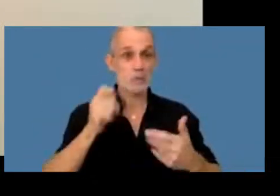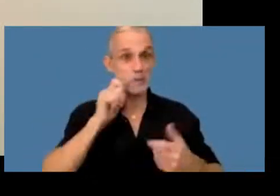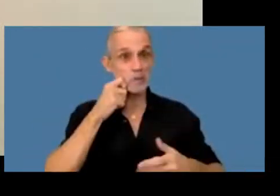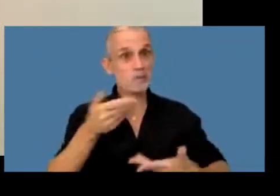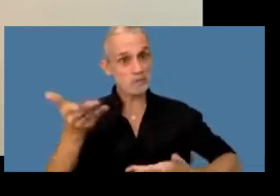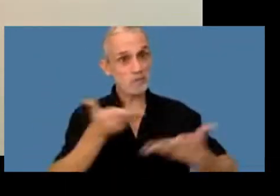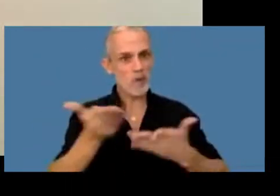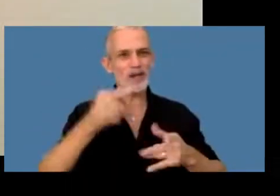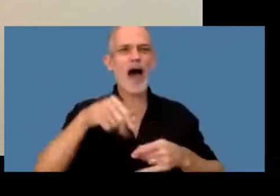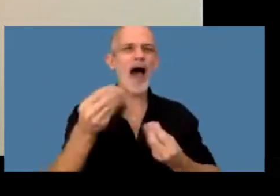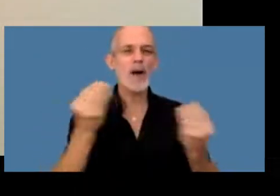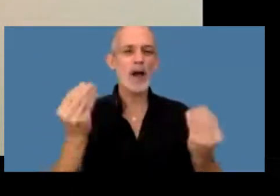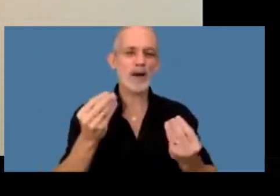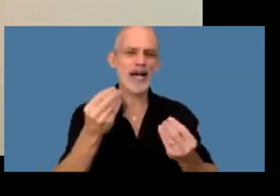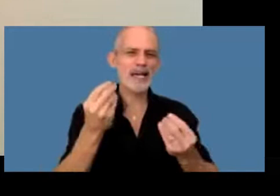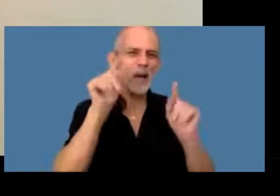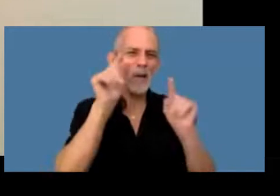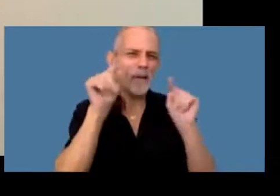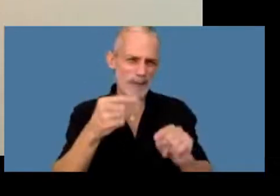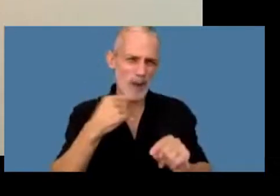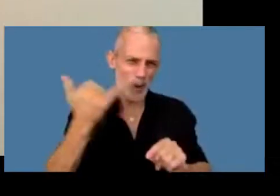pasar a un par de preguntas.